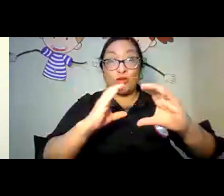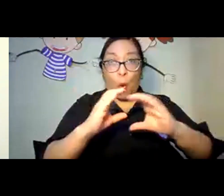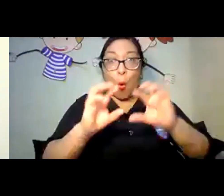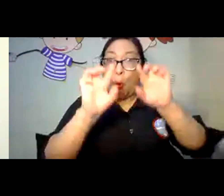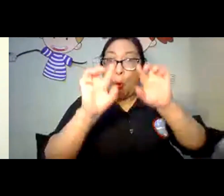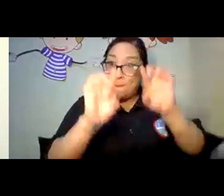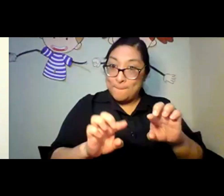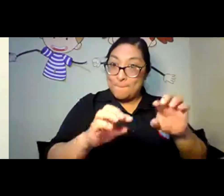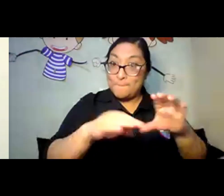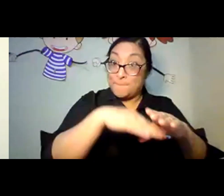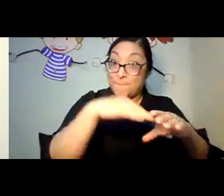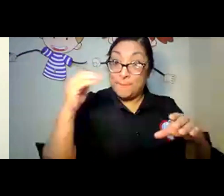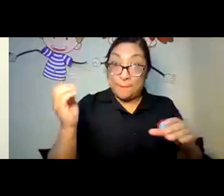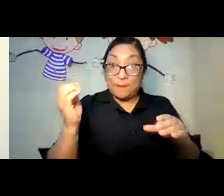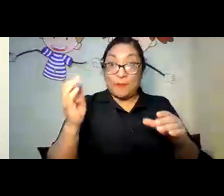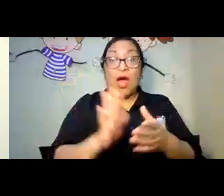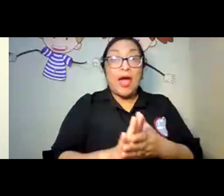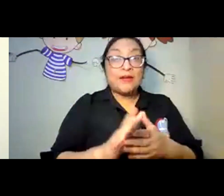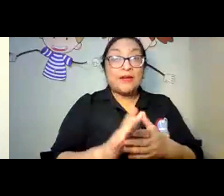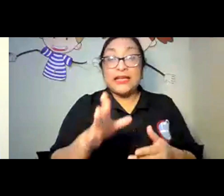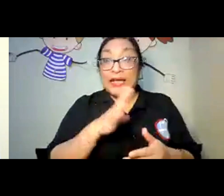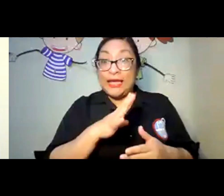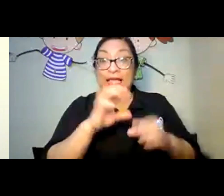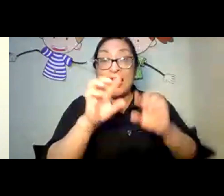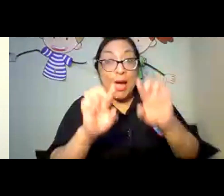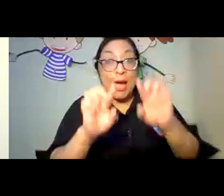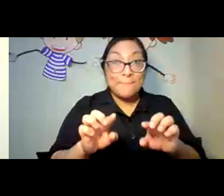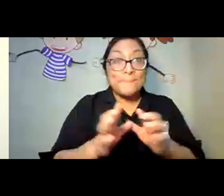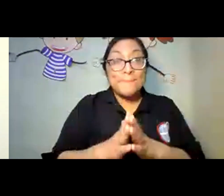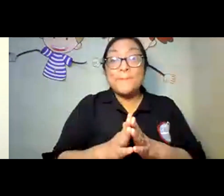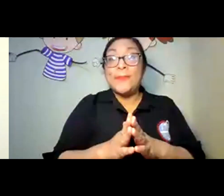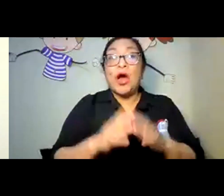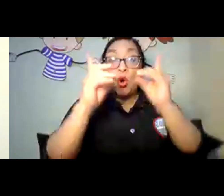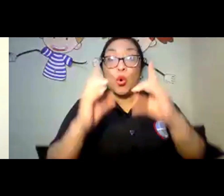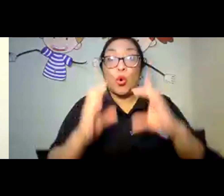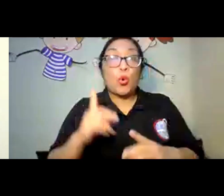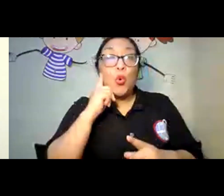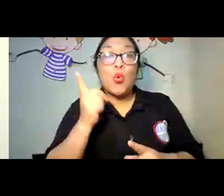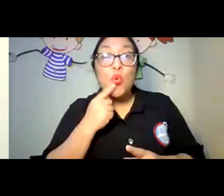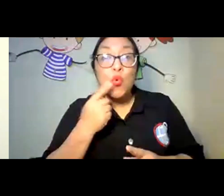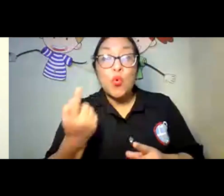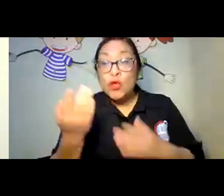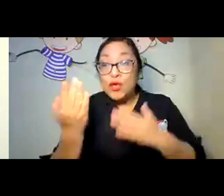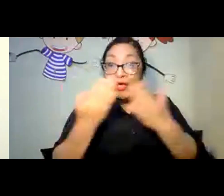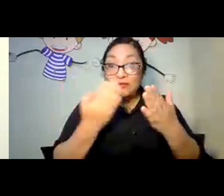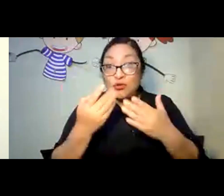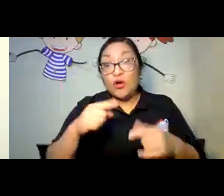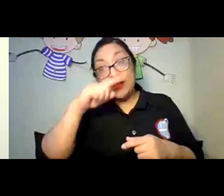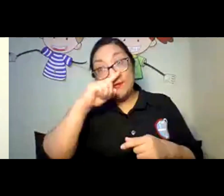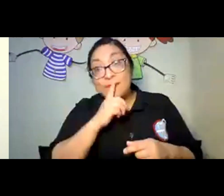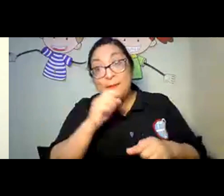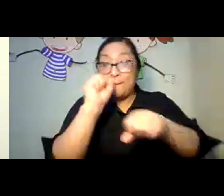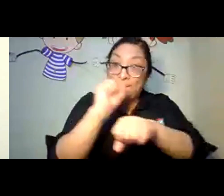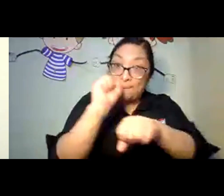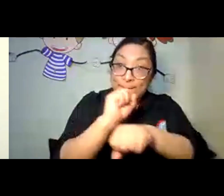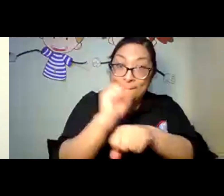instituciones que tienen a personas con discapacidad auditiva estudiando o trabajando también. Vamos a continuar con